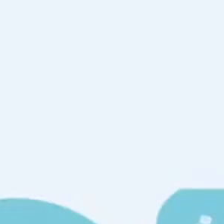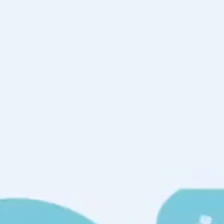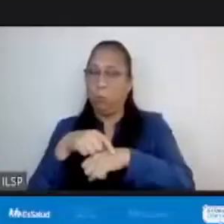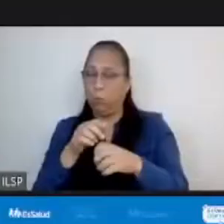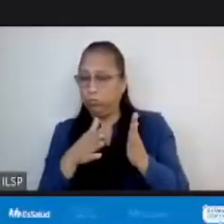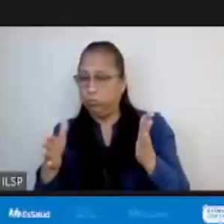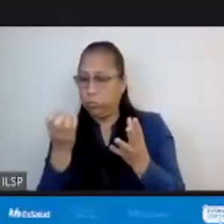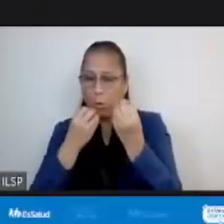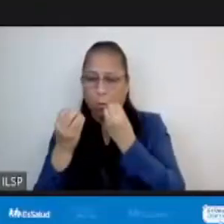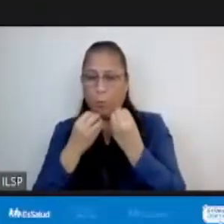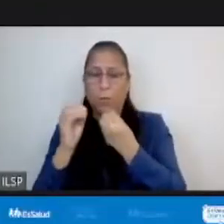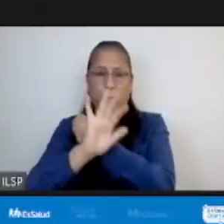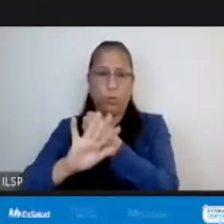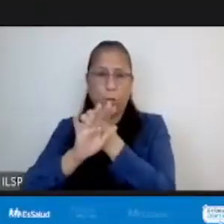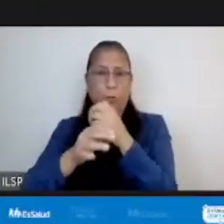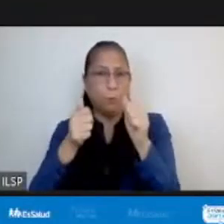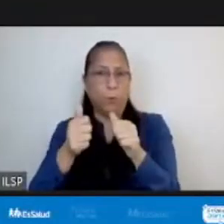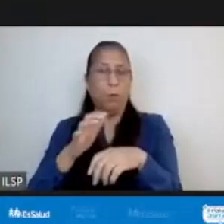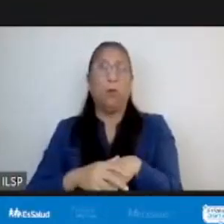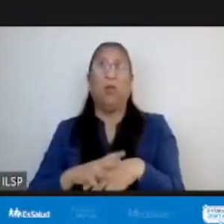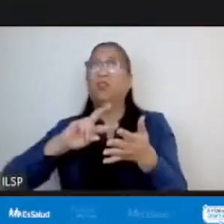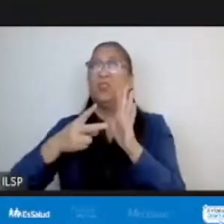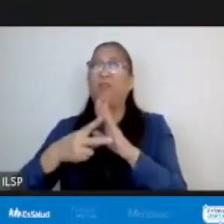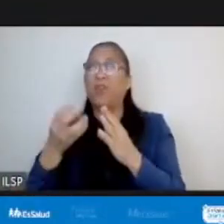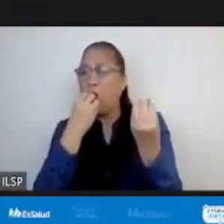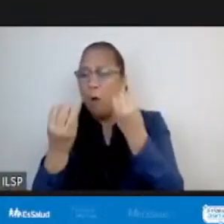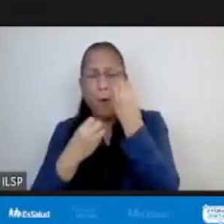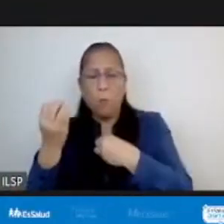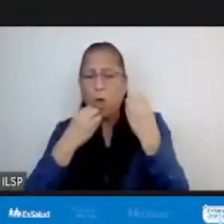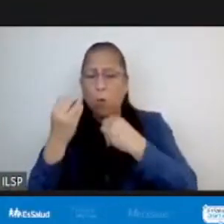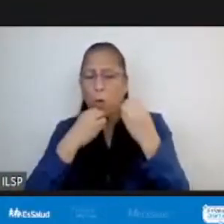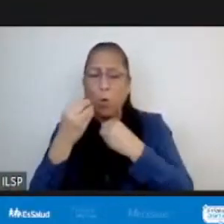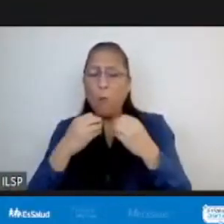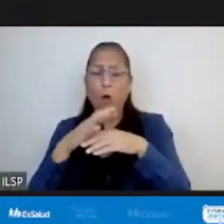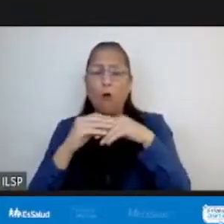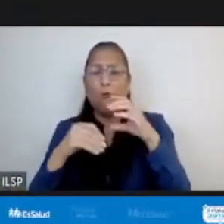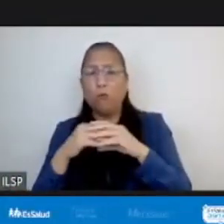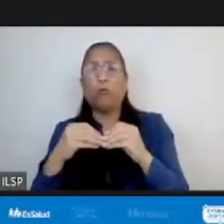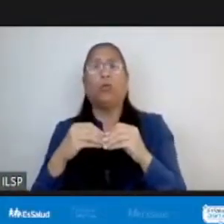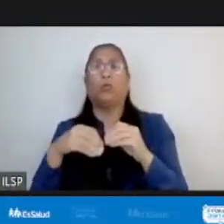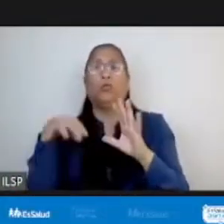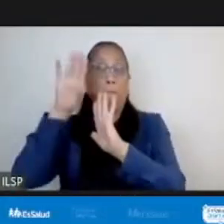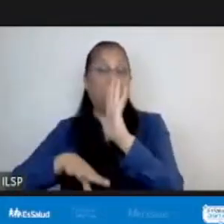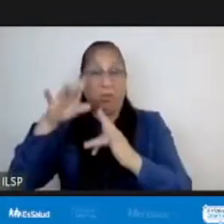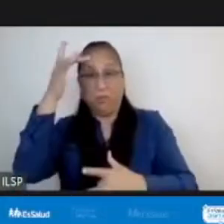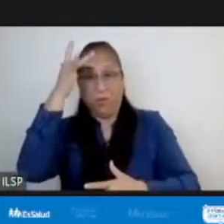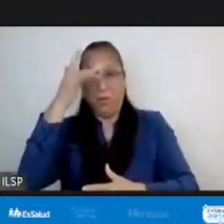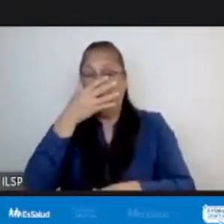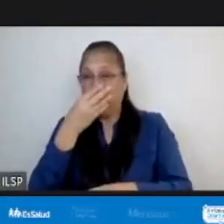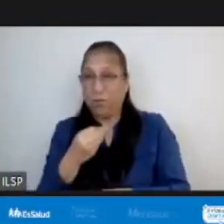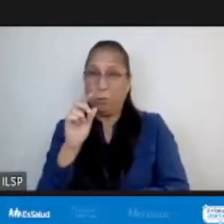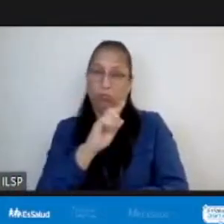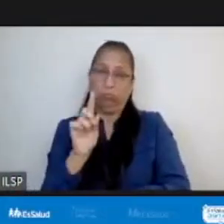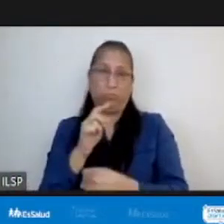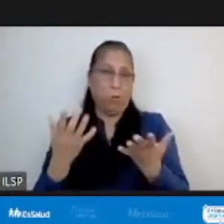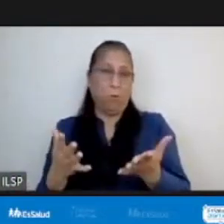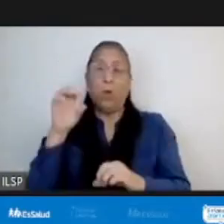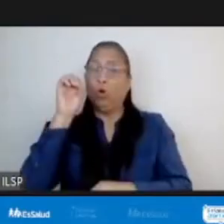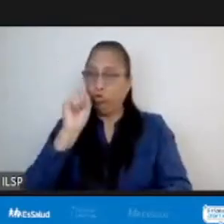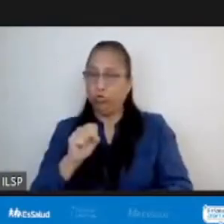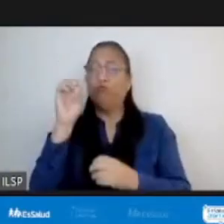bien. Pero no es que si yo como mucha fruta, mucha vitamina o mucho un alimento voy a resfriarme menos. Por ahí más o menos. Pero se procura